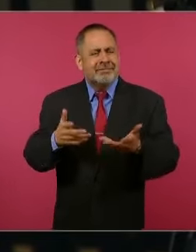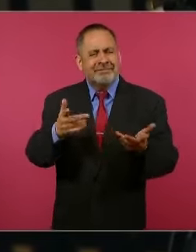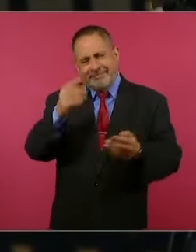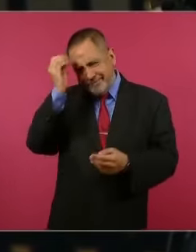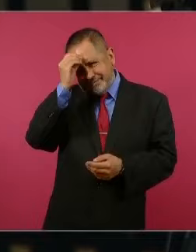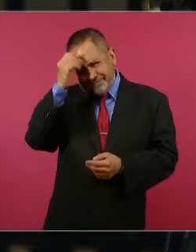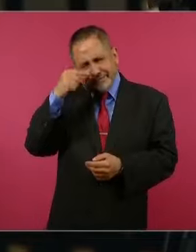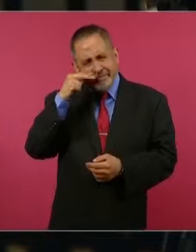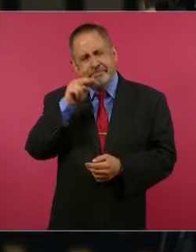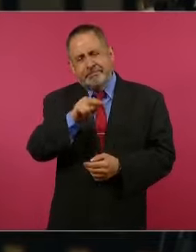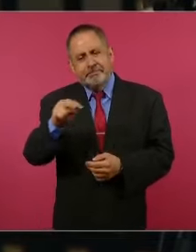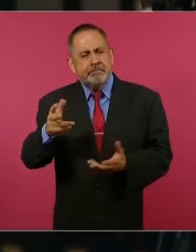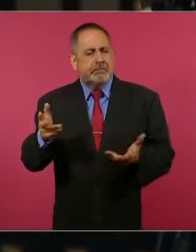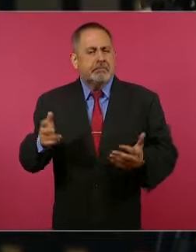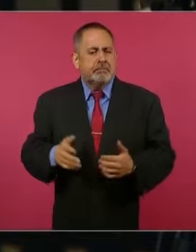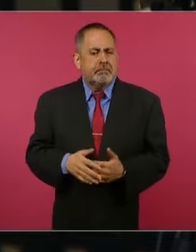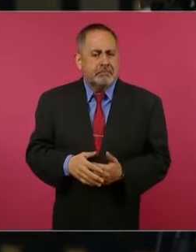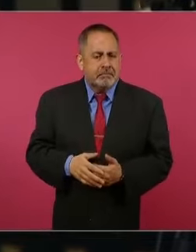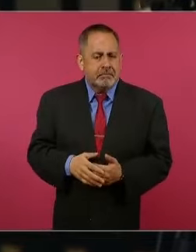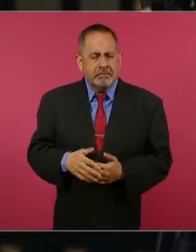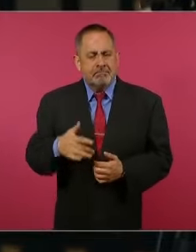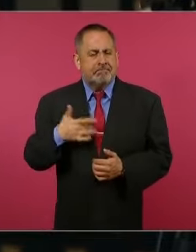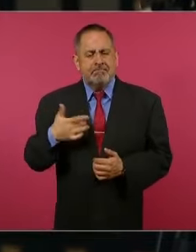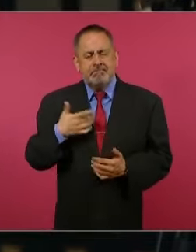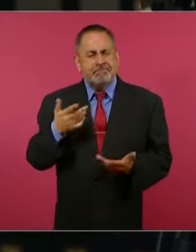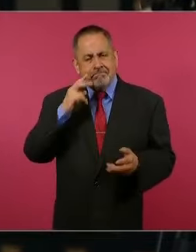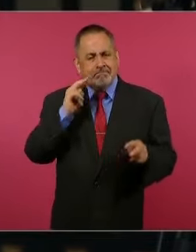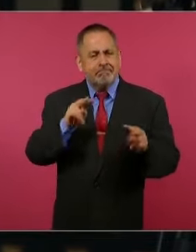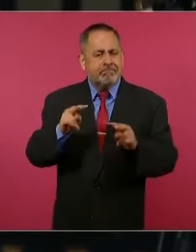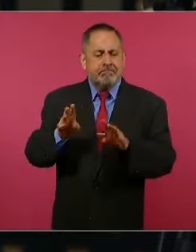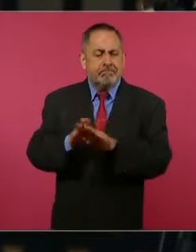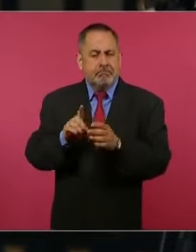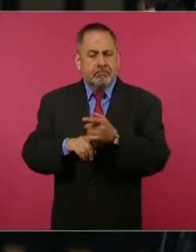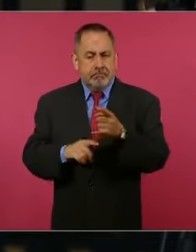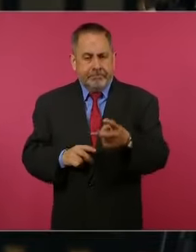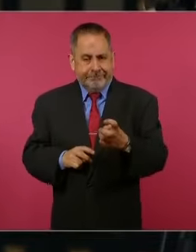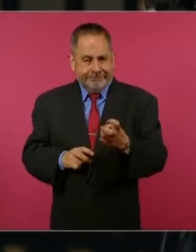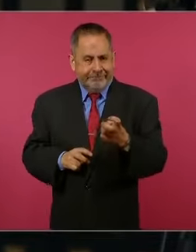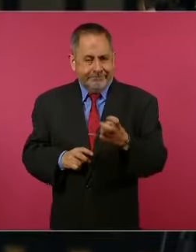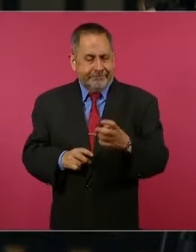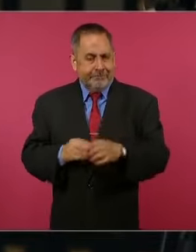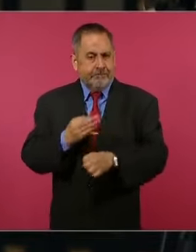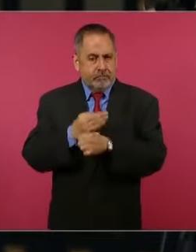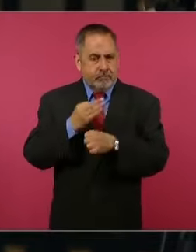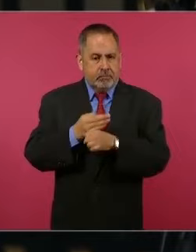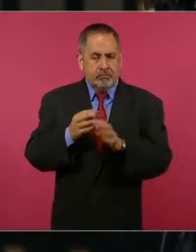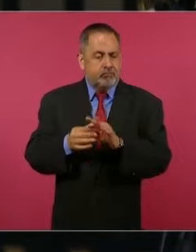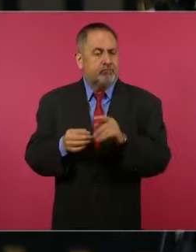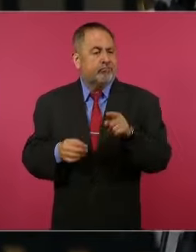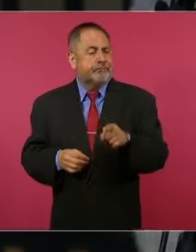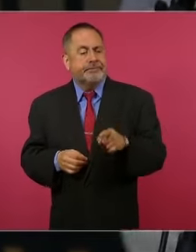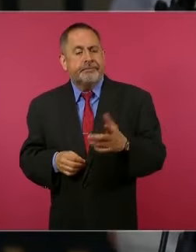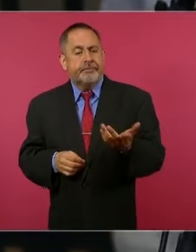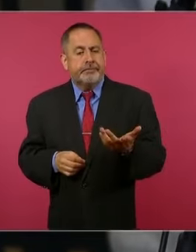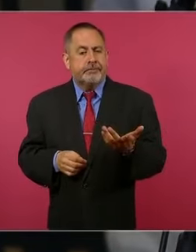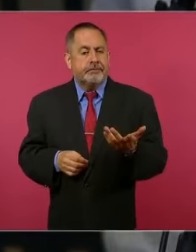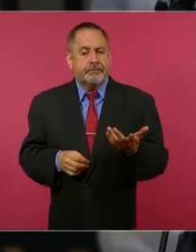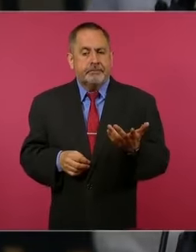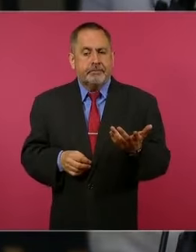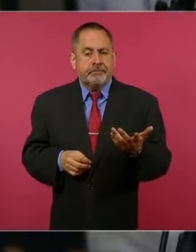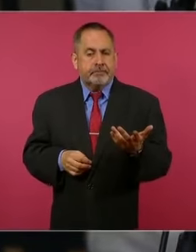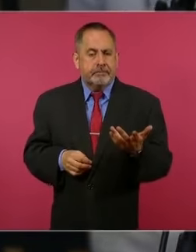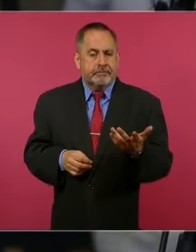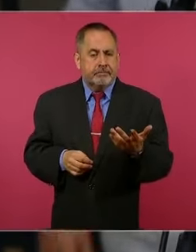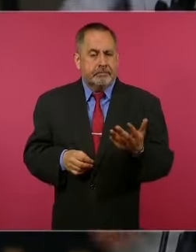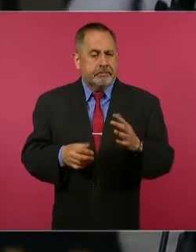eh vaya qué qué impresión le deja precisamente esta dinámica que le están eh